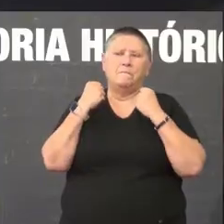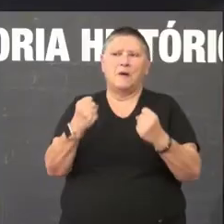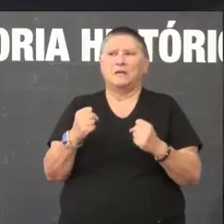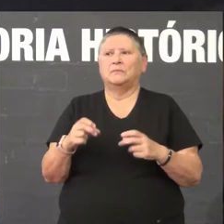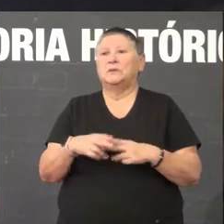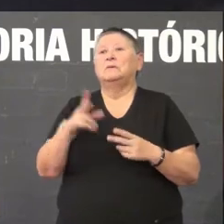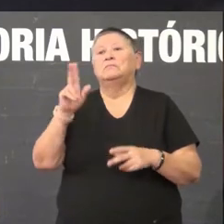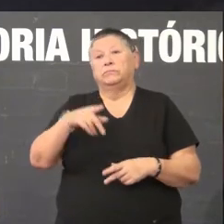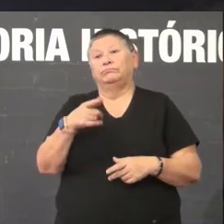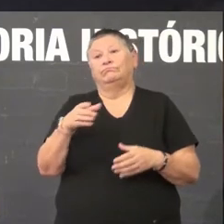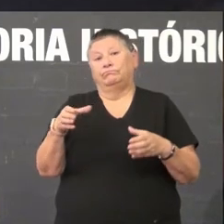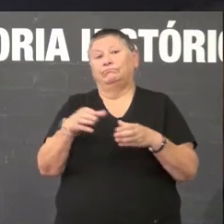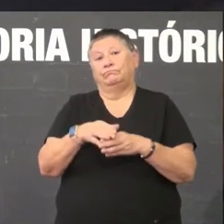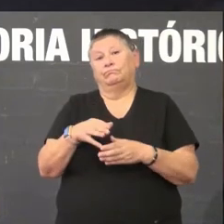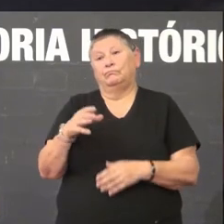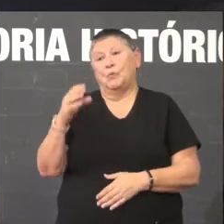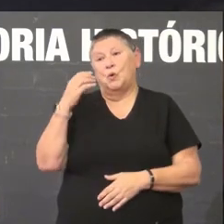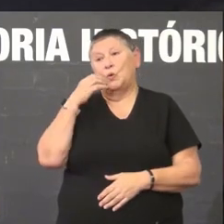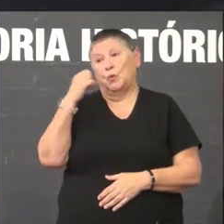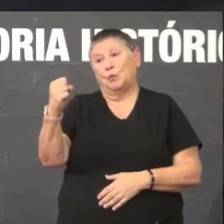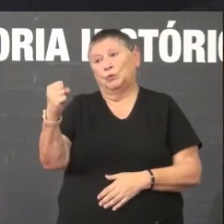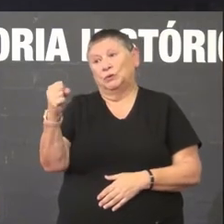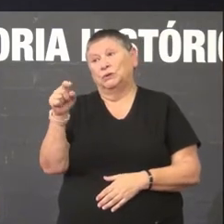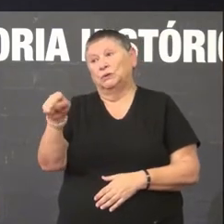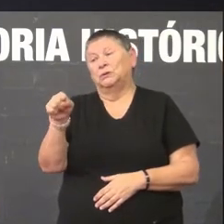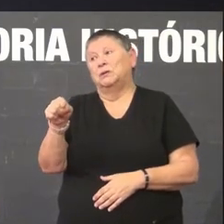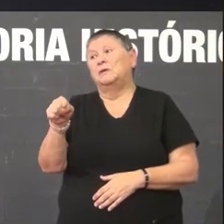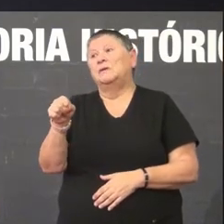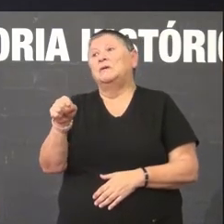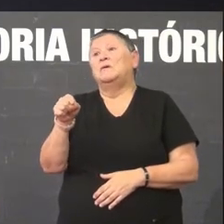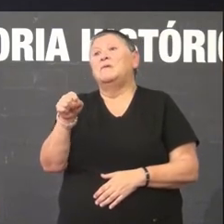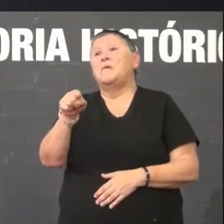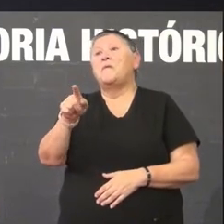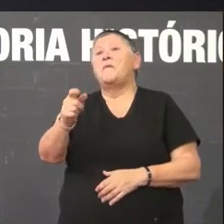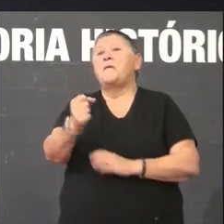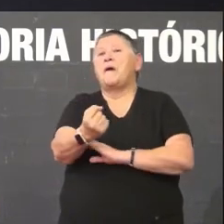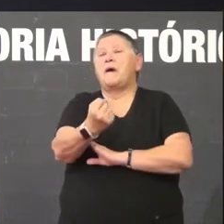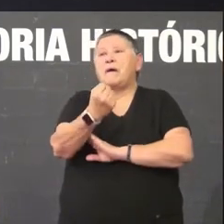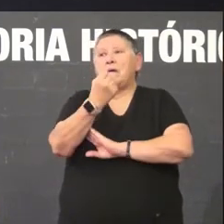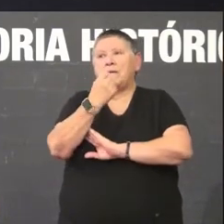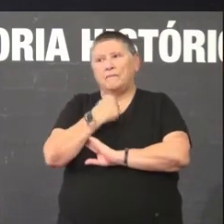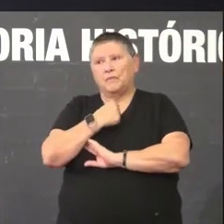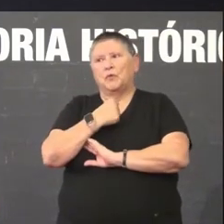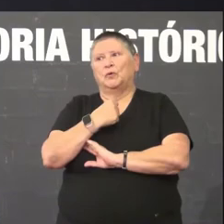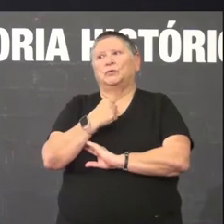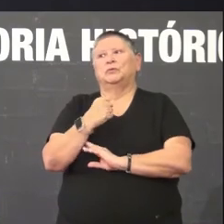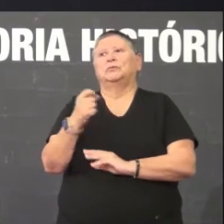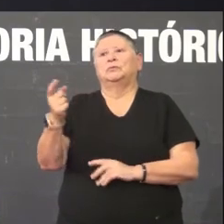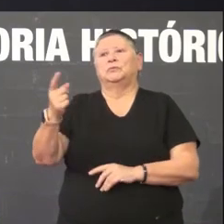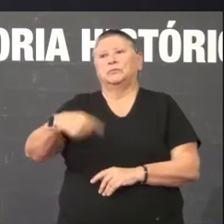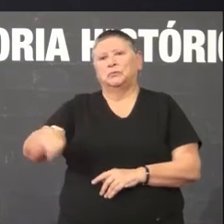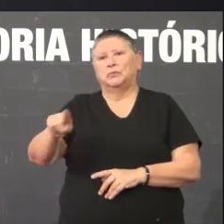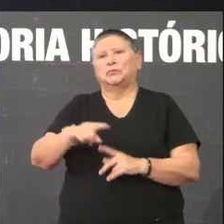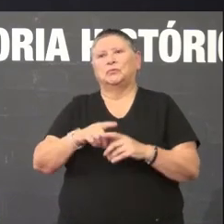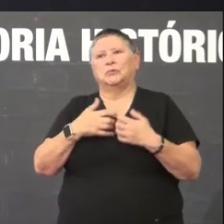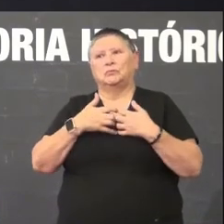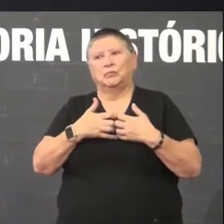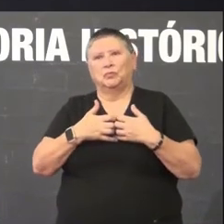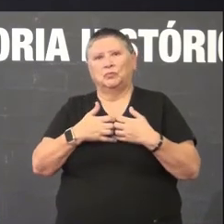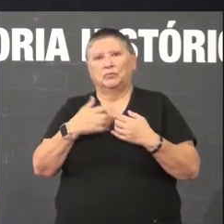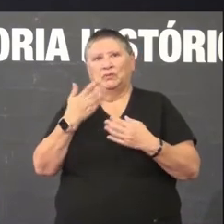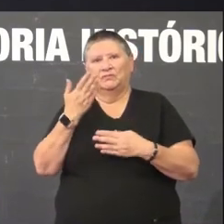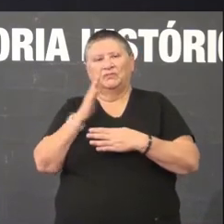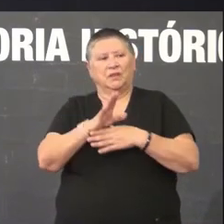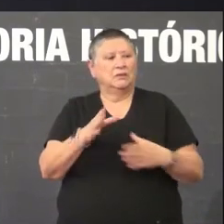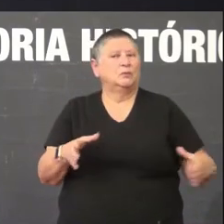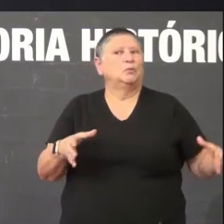o Partido Comunista. O Partido Comunista incluso foi quen nos apoyou e quen fixemos frente en algún momento